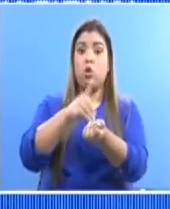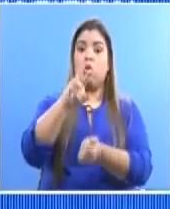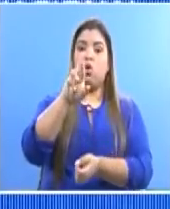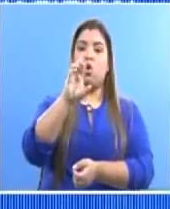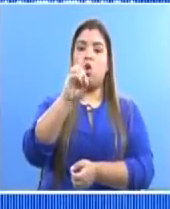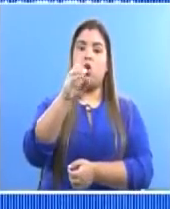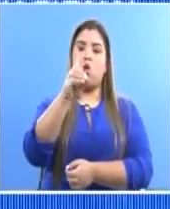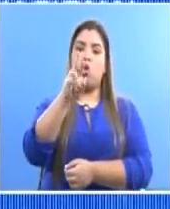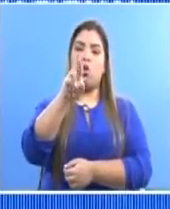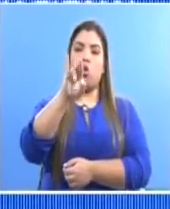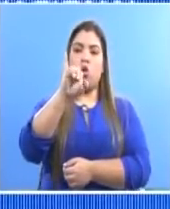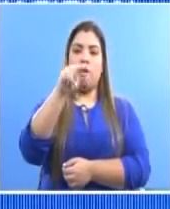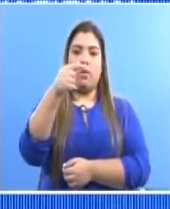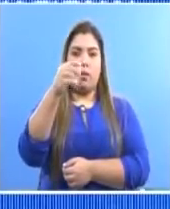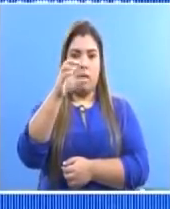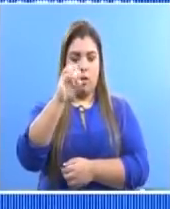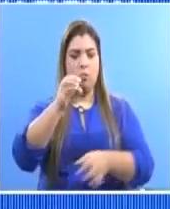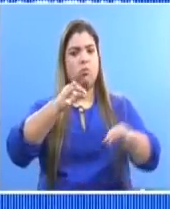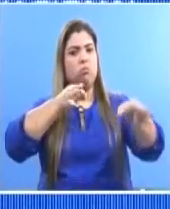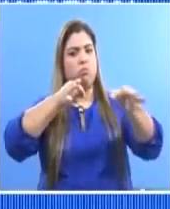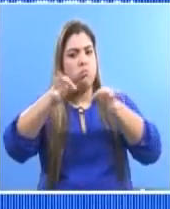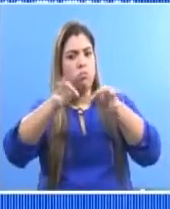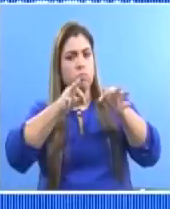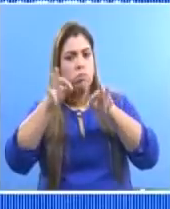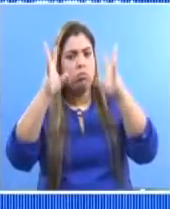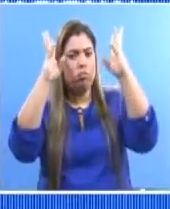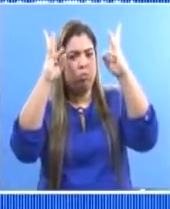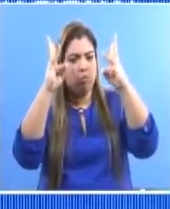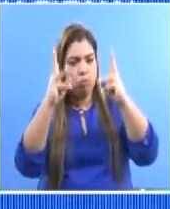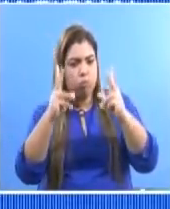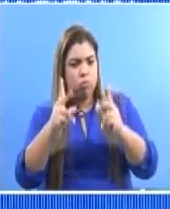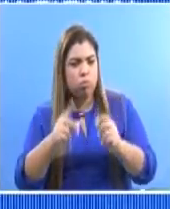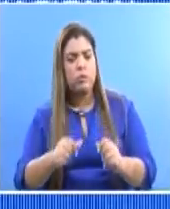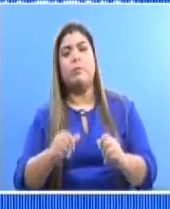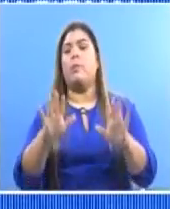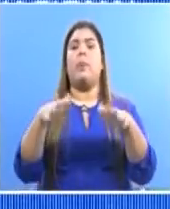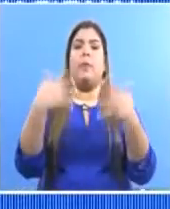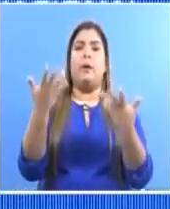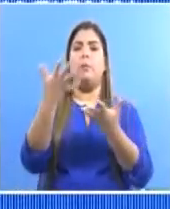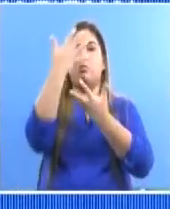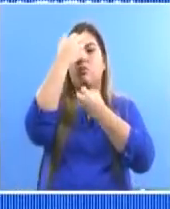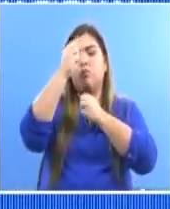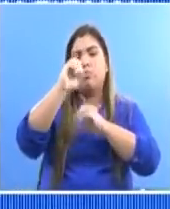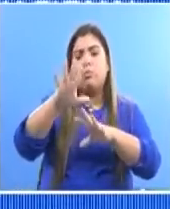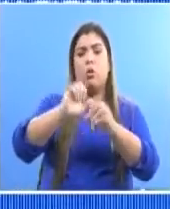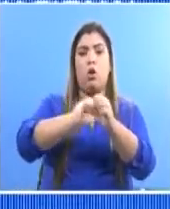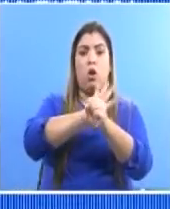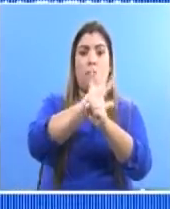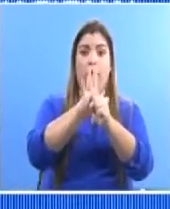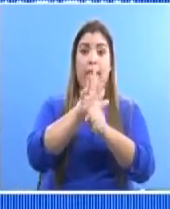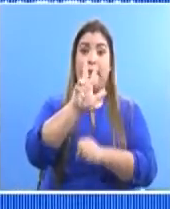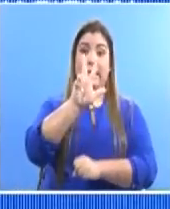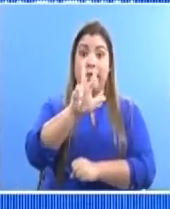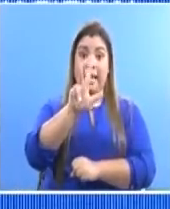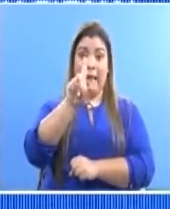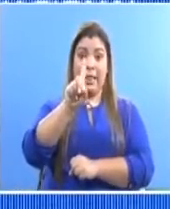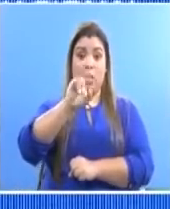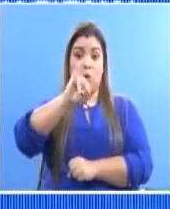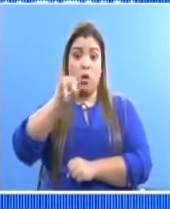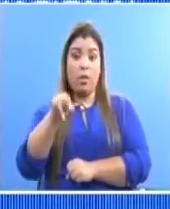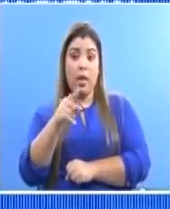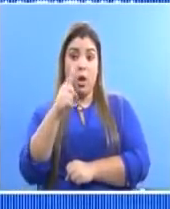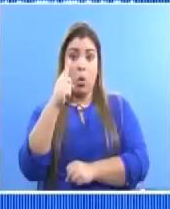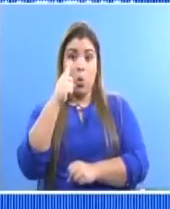detallará el índice de reproducción efectiva monitoreado entre el 31 de junio y